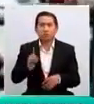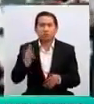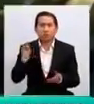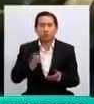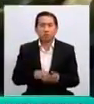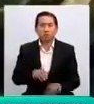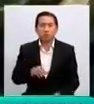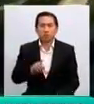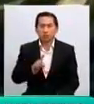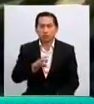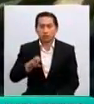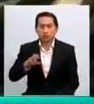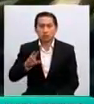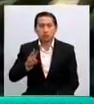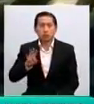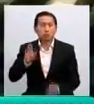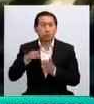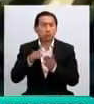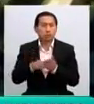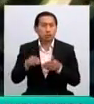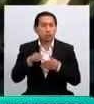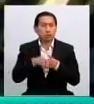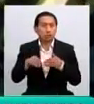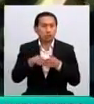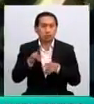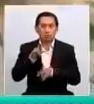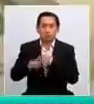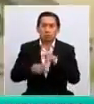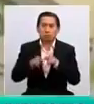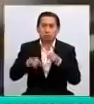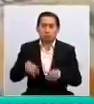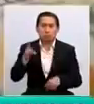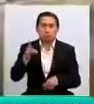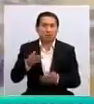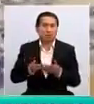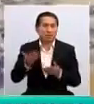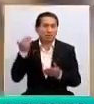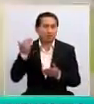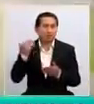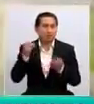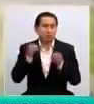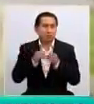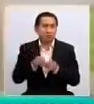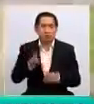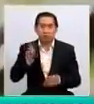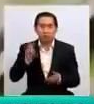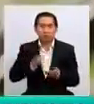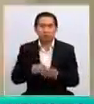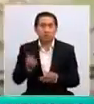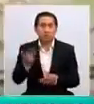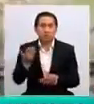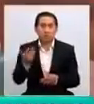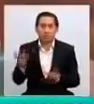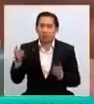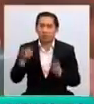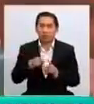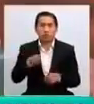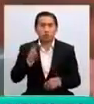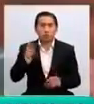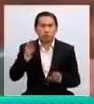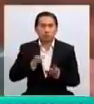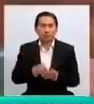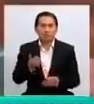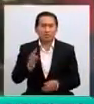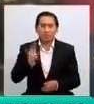millones de dólares de defraudación en total al Estado boliviano entre la gestión 2015 y 2017 por parte